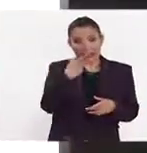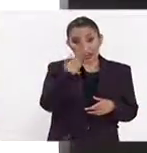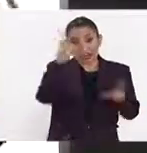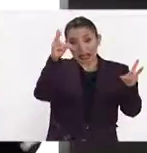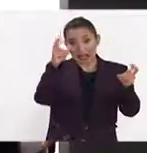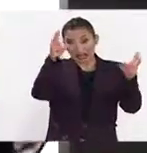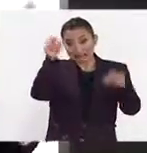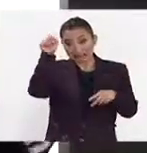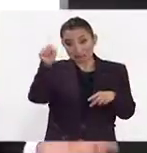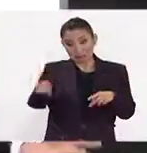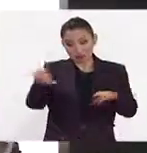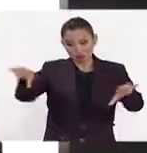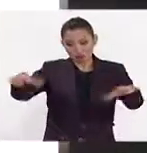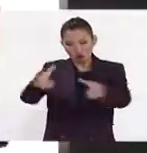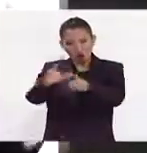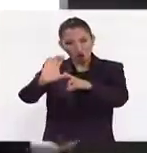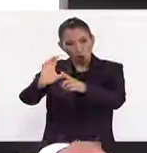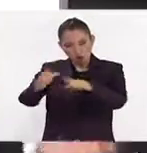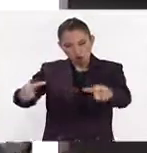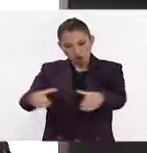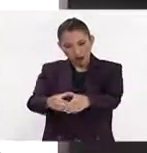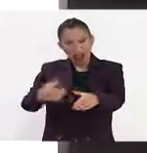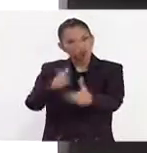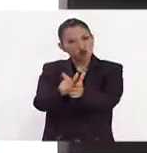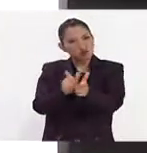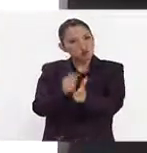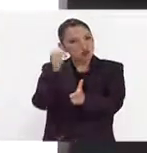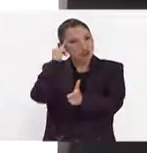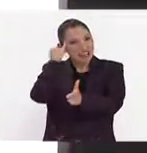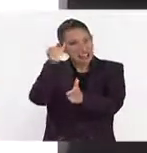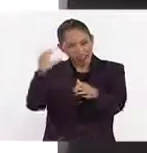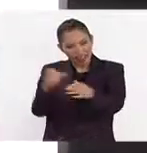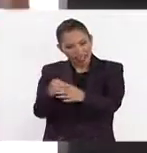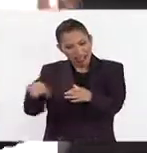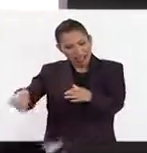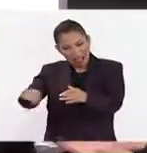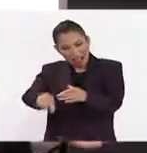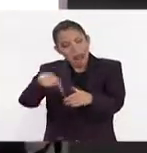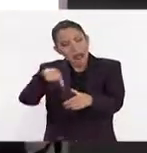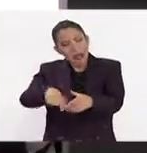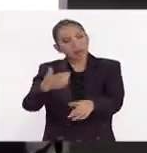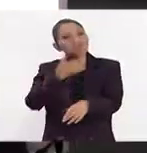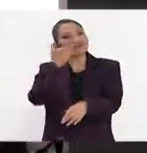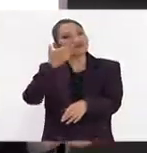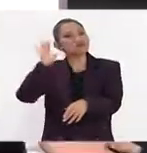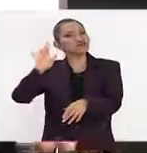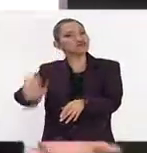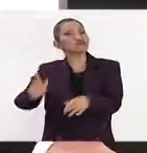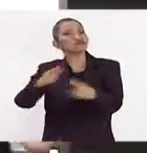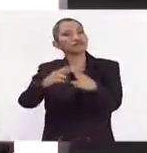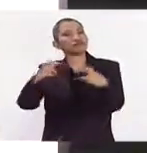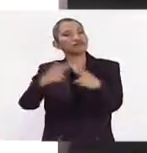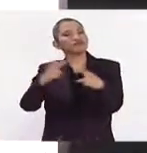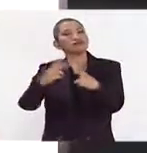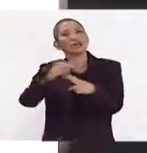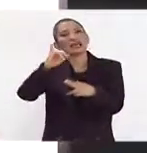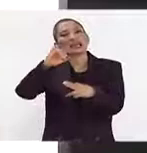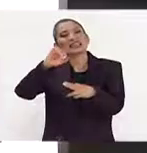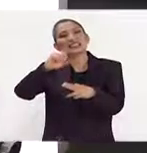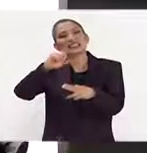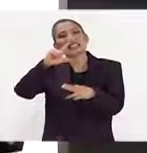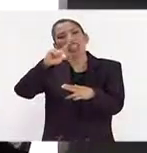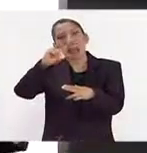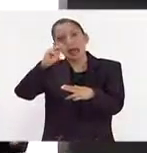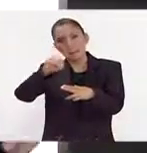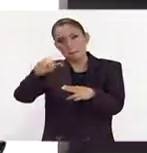hablar justamente de esta comunidad, grupo étnico, una comunidad que practica el Islam como religión, pero